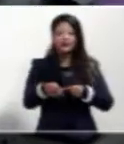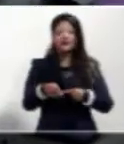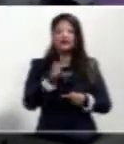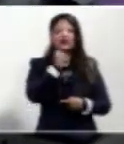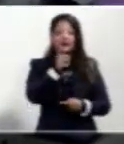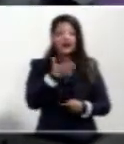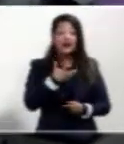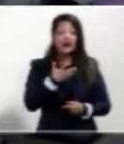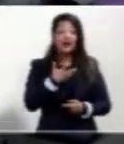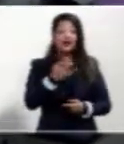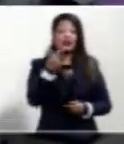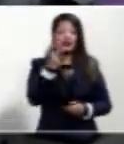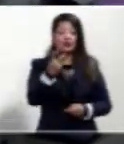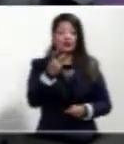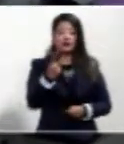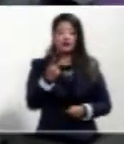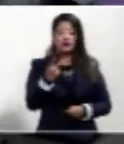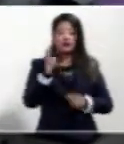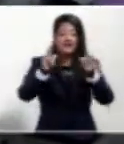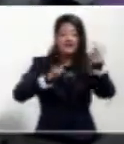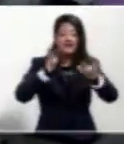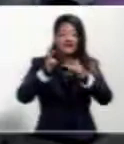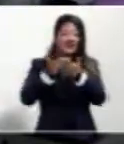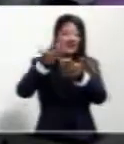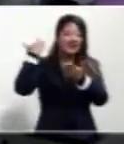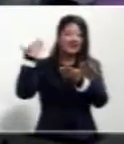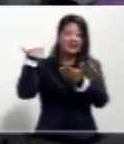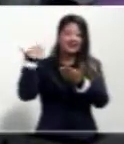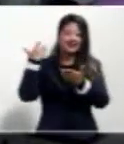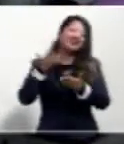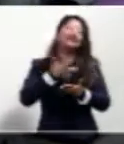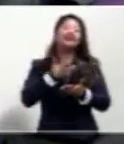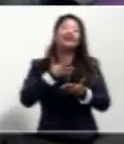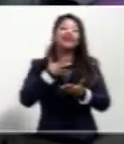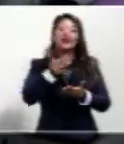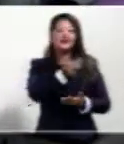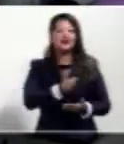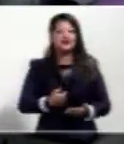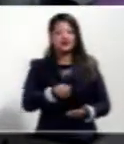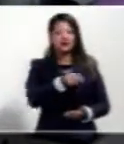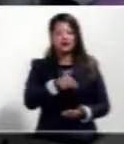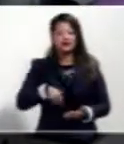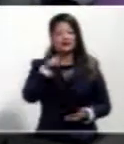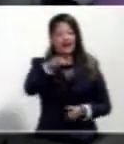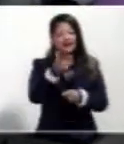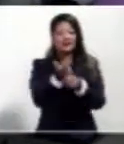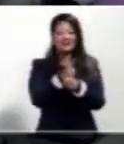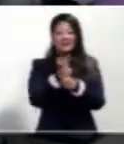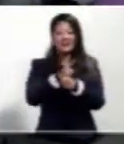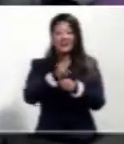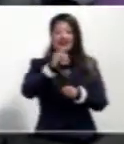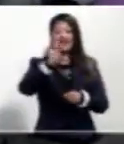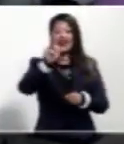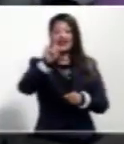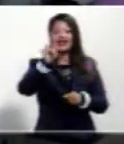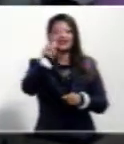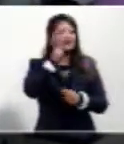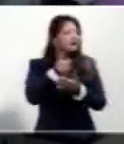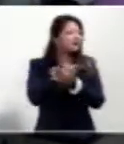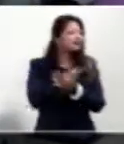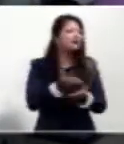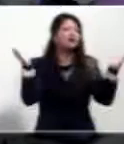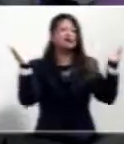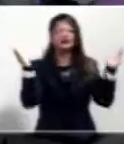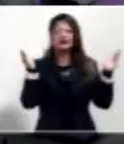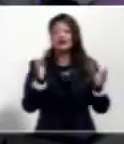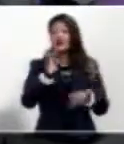en las dos ferias que hemos tenido anteriormente, el presidente municipal, licenciado Baltasar Gaona Sánchez, regala todo el pulque el